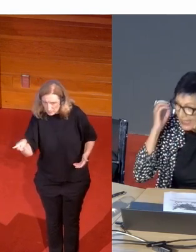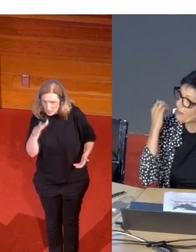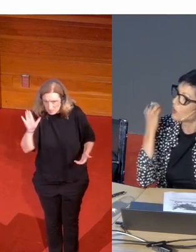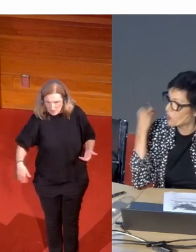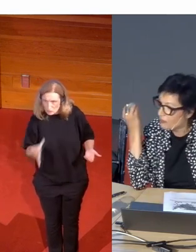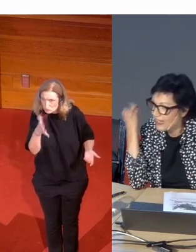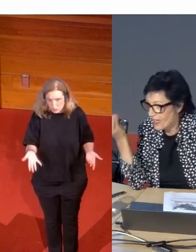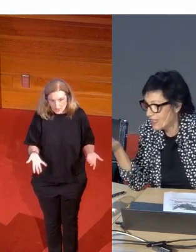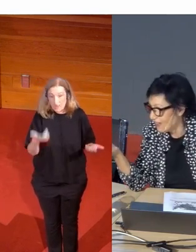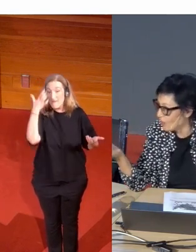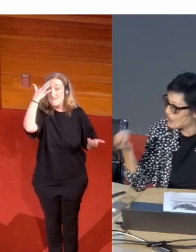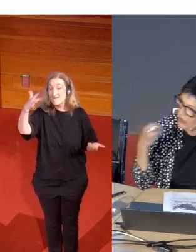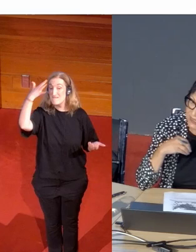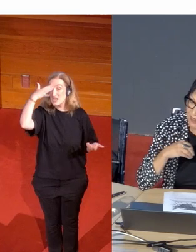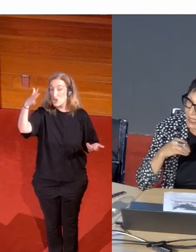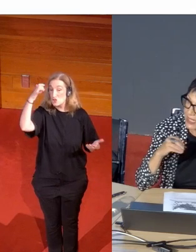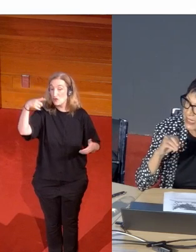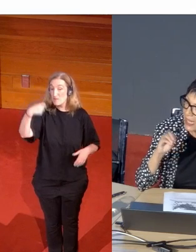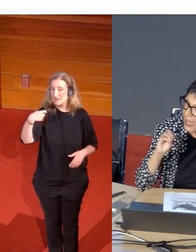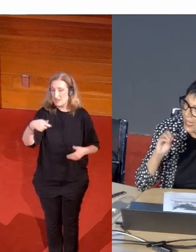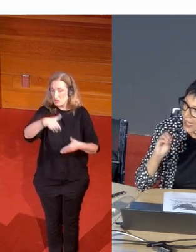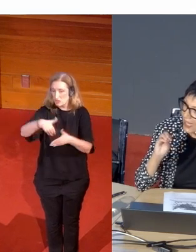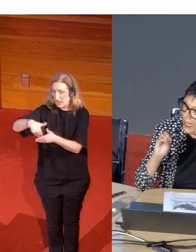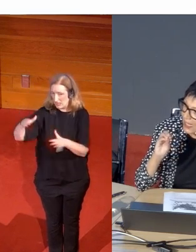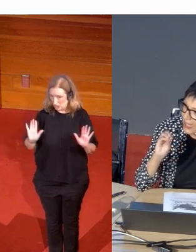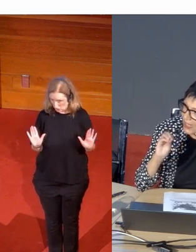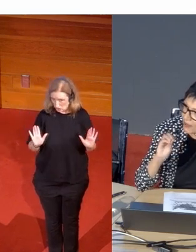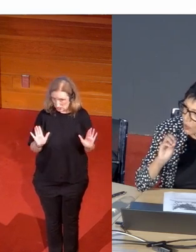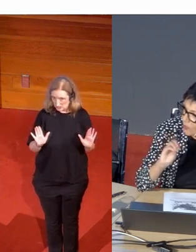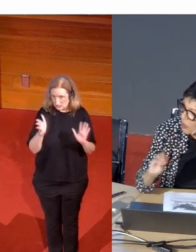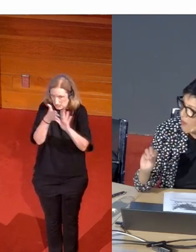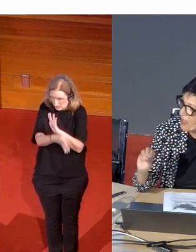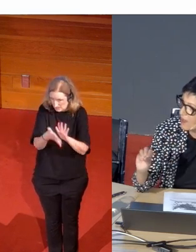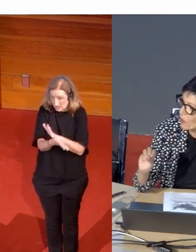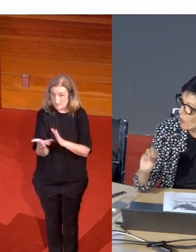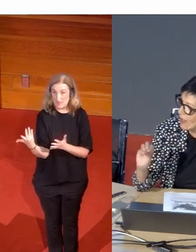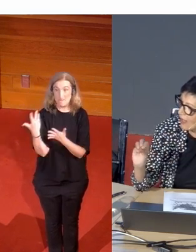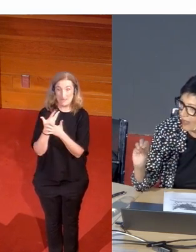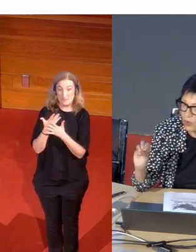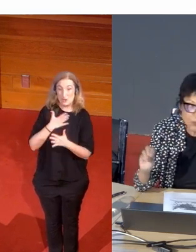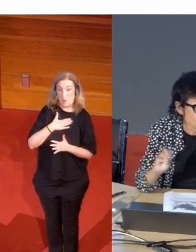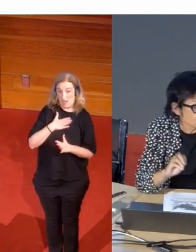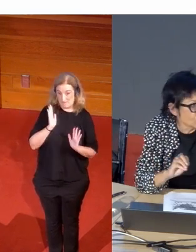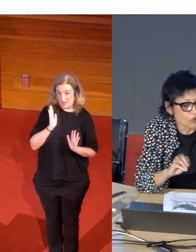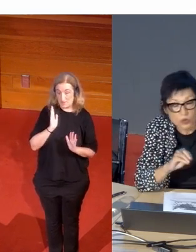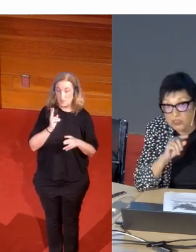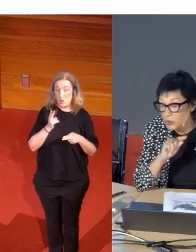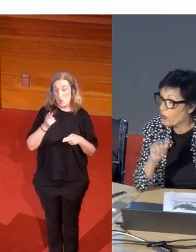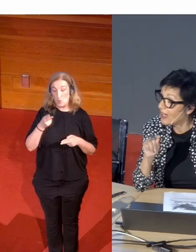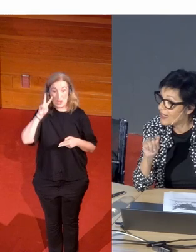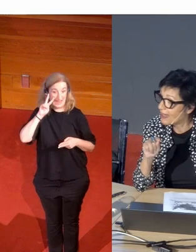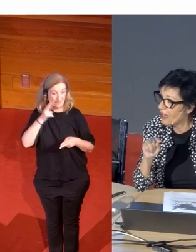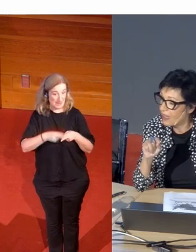poquito filosofía de las elecciones presidenciales como me dijo a mí una un politólogo